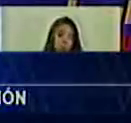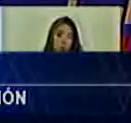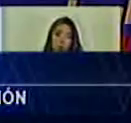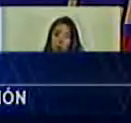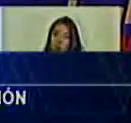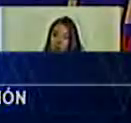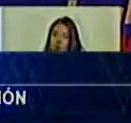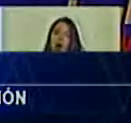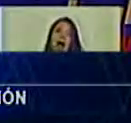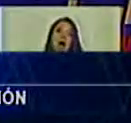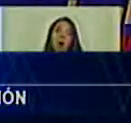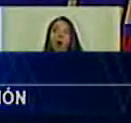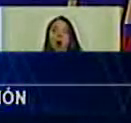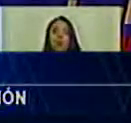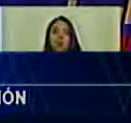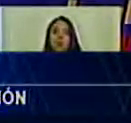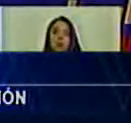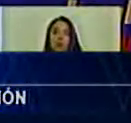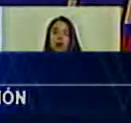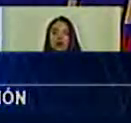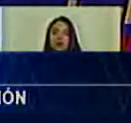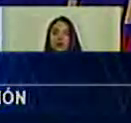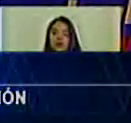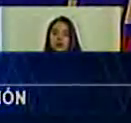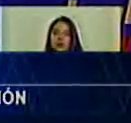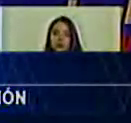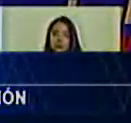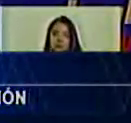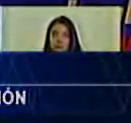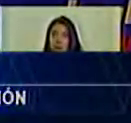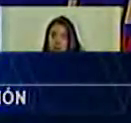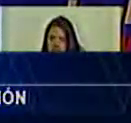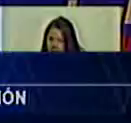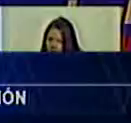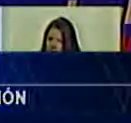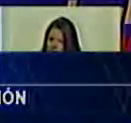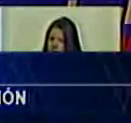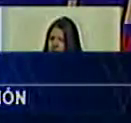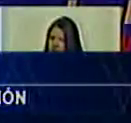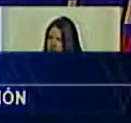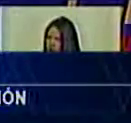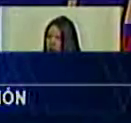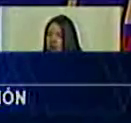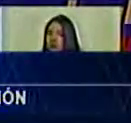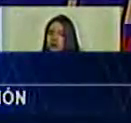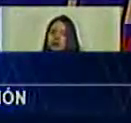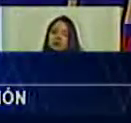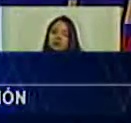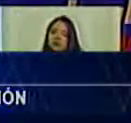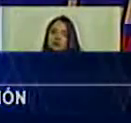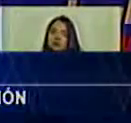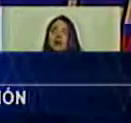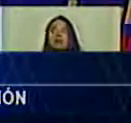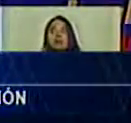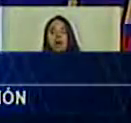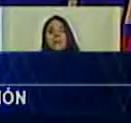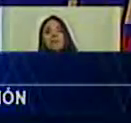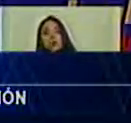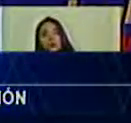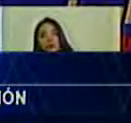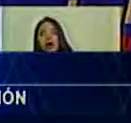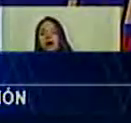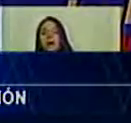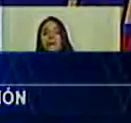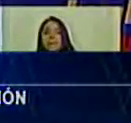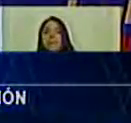el escrache o los insultos por Twitter, les está dando buenos resultados y buenos réditos electorales. Tienen que preguntarse si